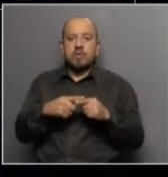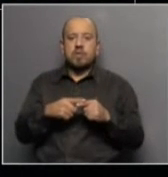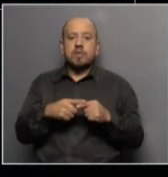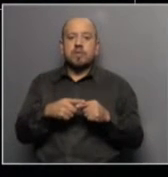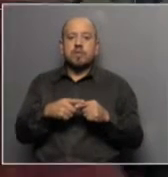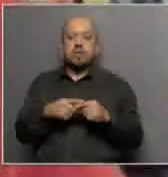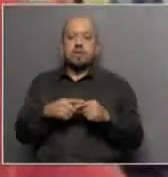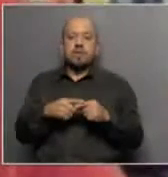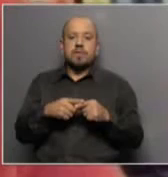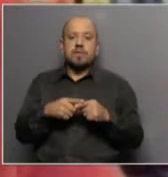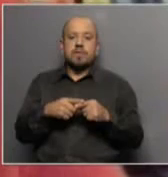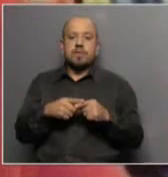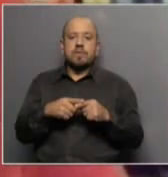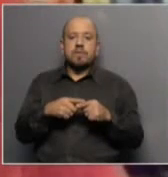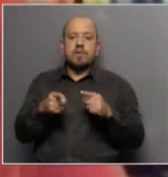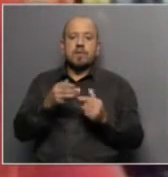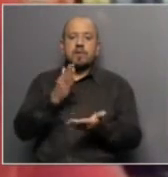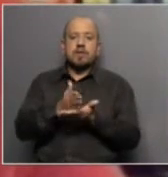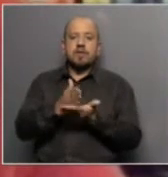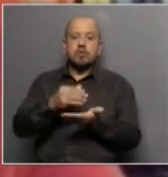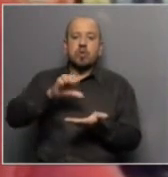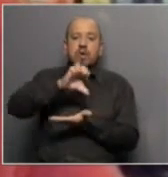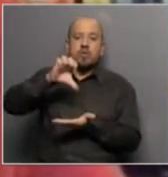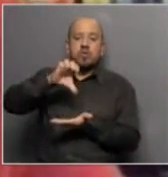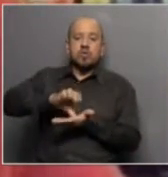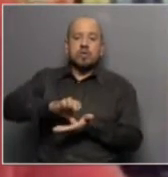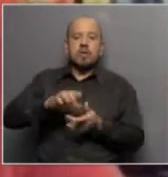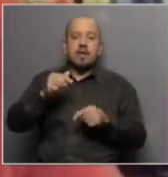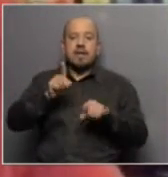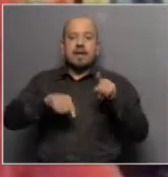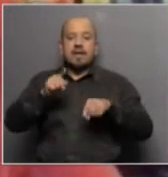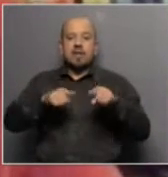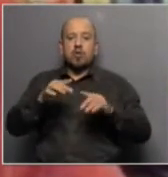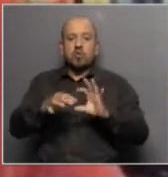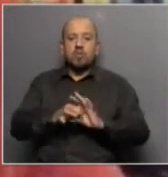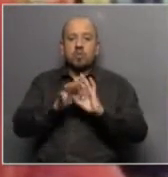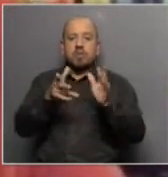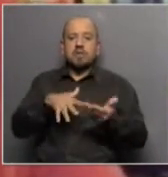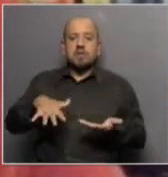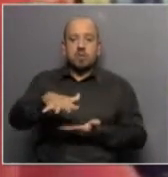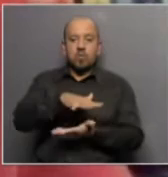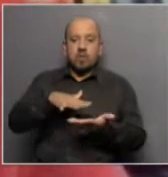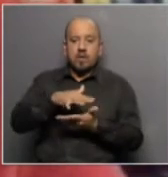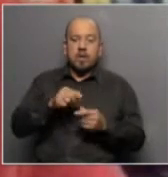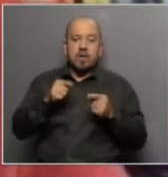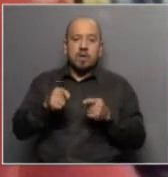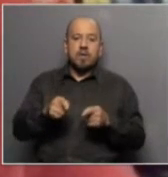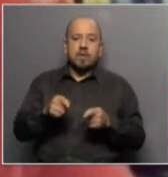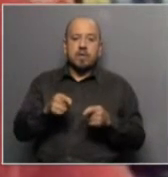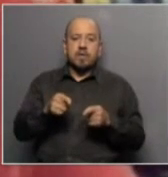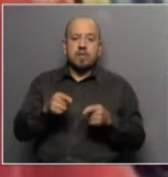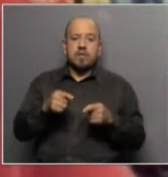de derecho a la ciudad, pero más que nada a la gestión democrática del territorio, y que en ese sentido la